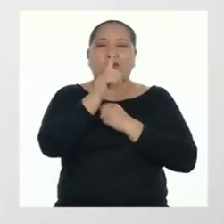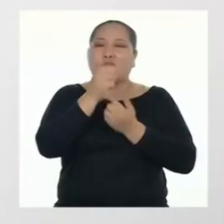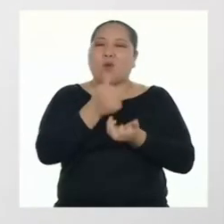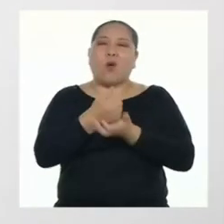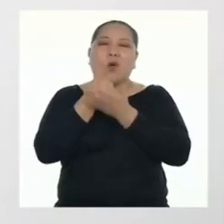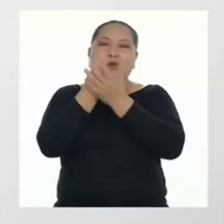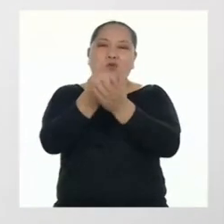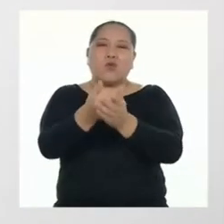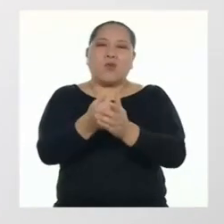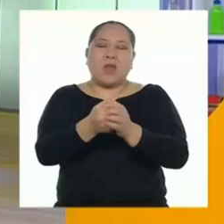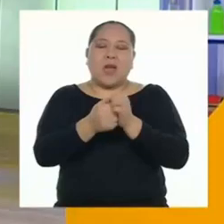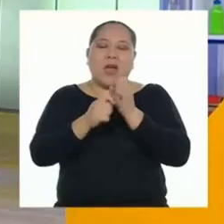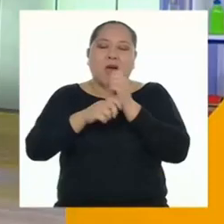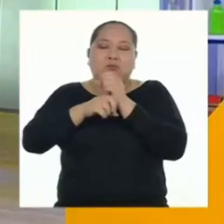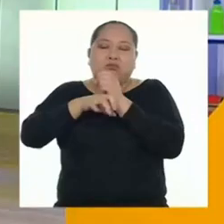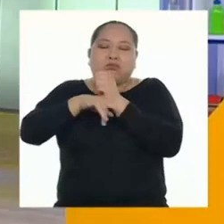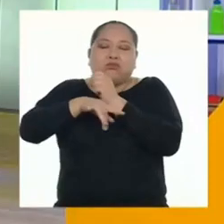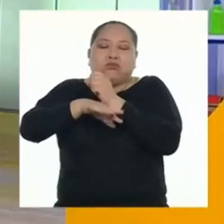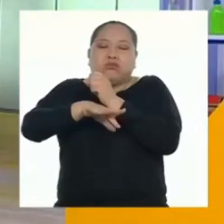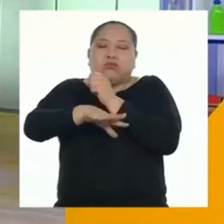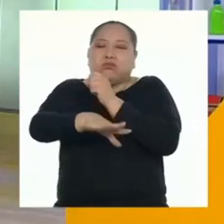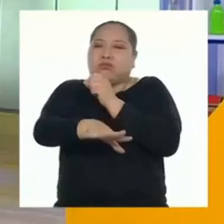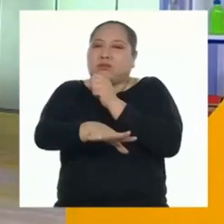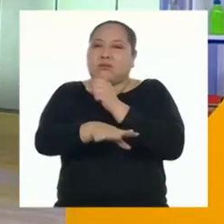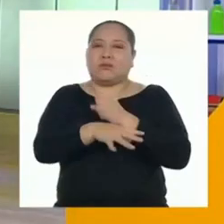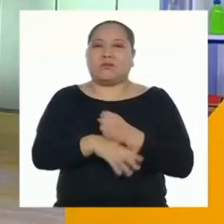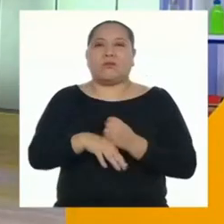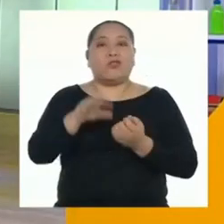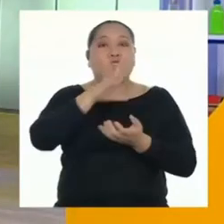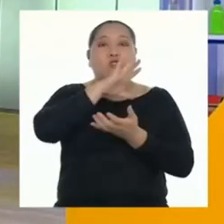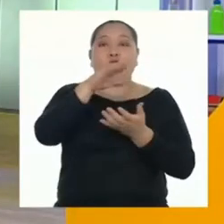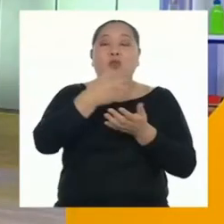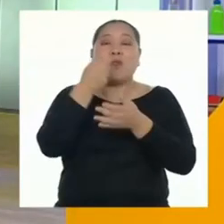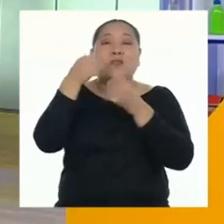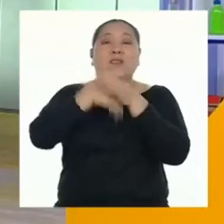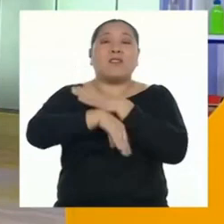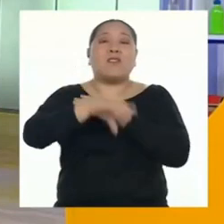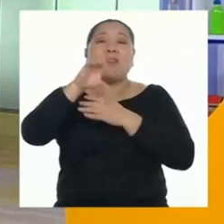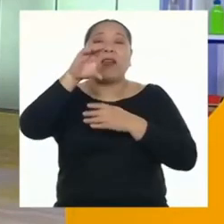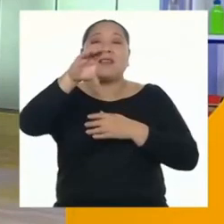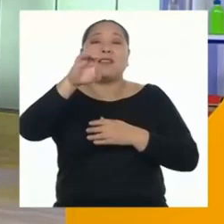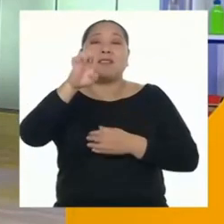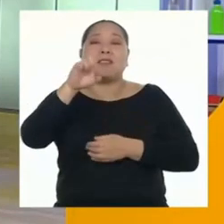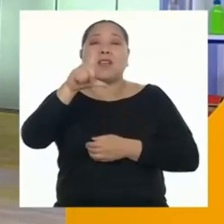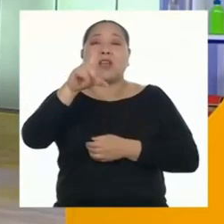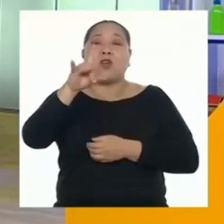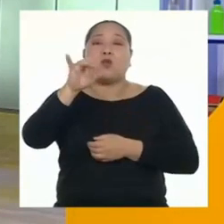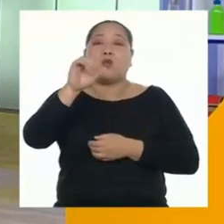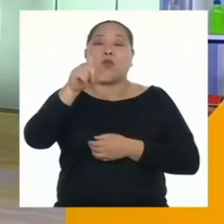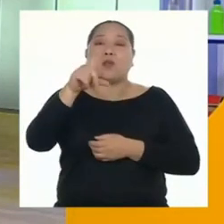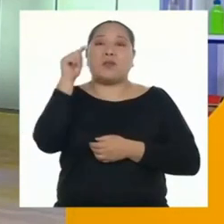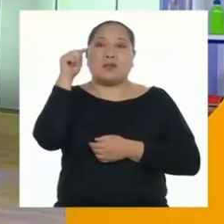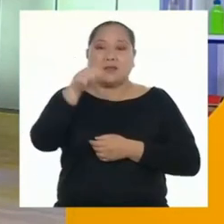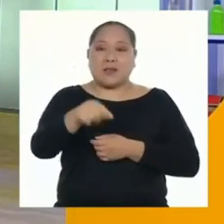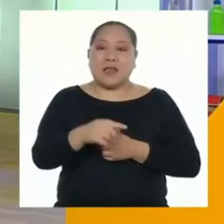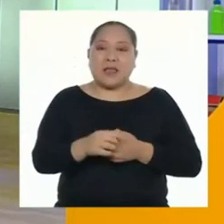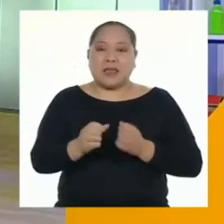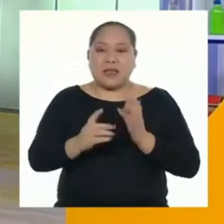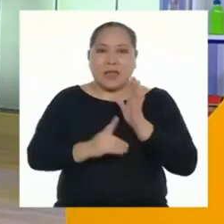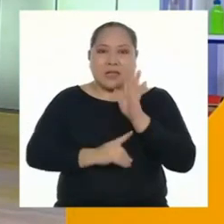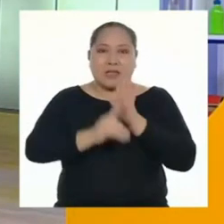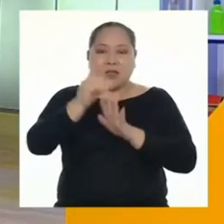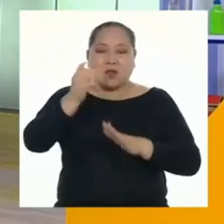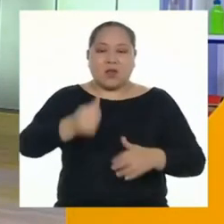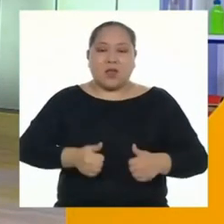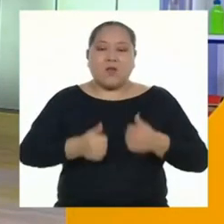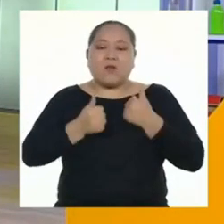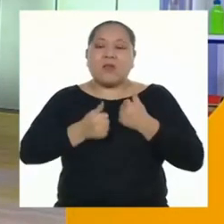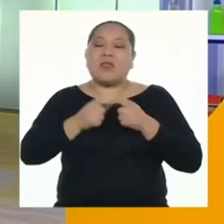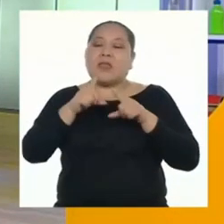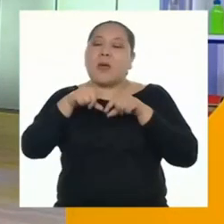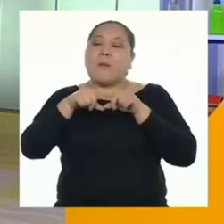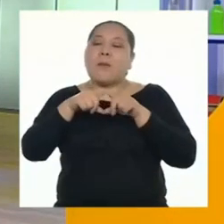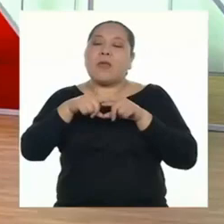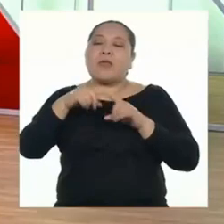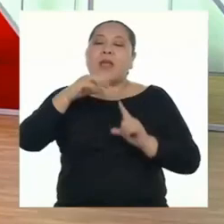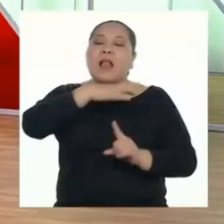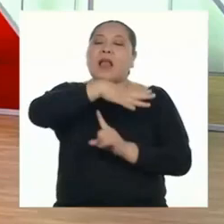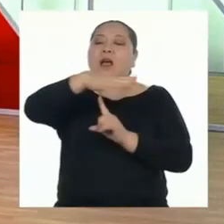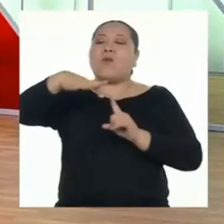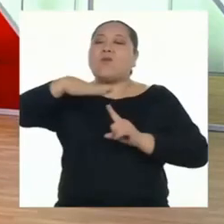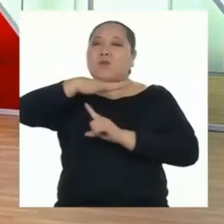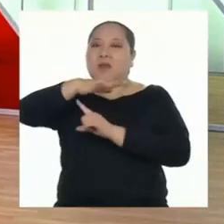crecimiento normal de la raíz. Todo es celular. Por ello el crecimiento y desarrollo de la vida dependen del ambiente donde se